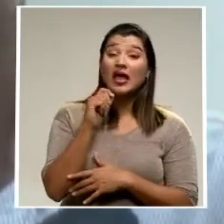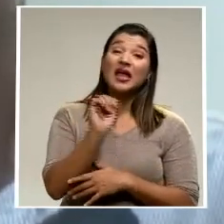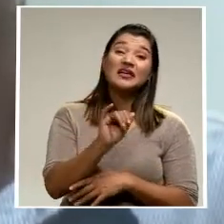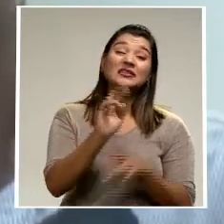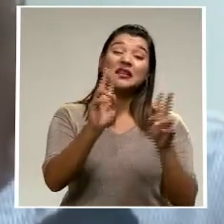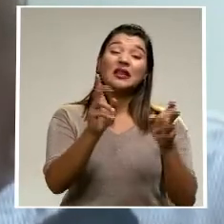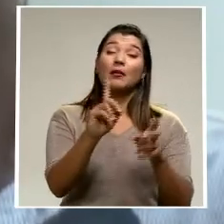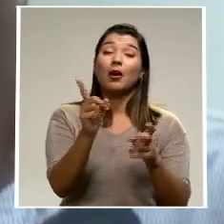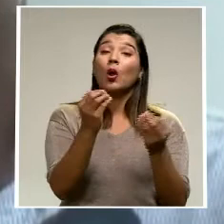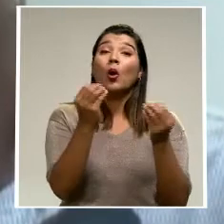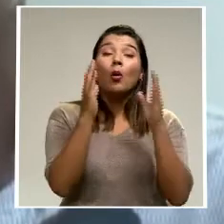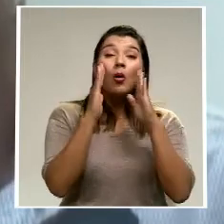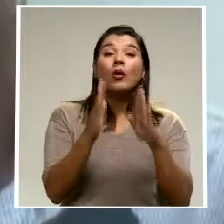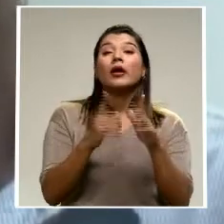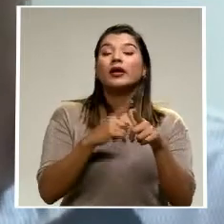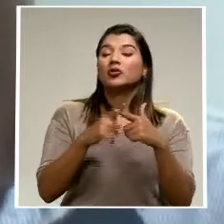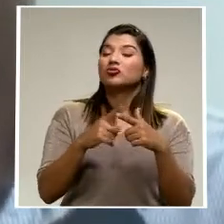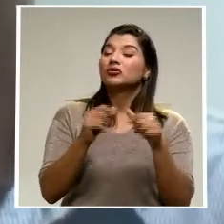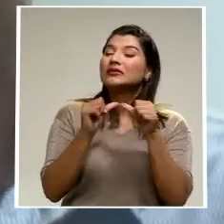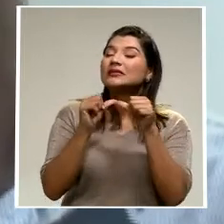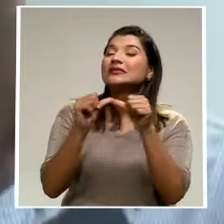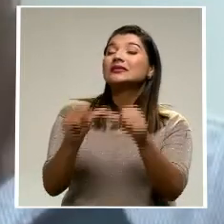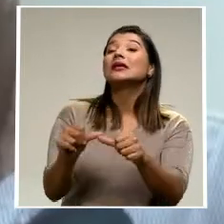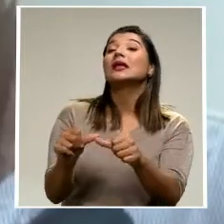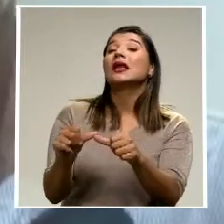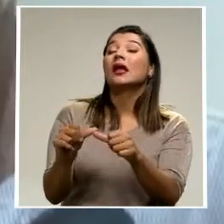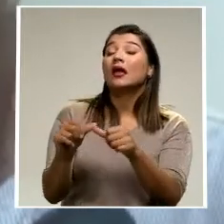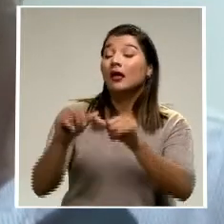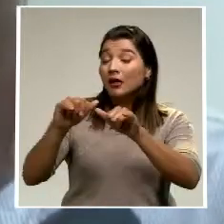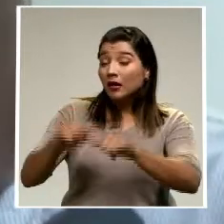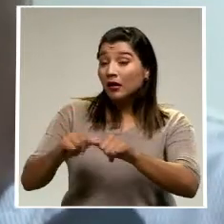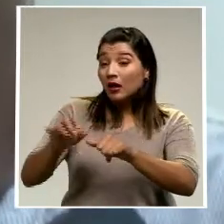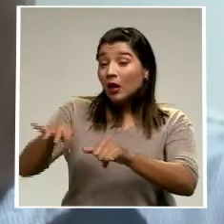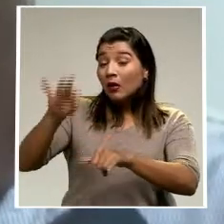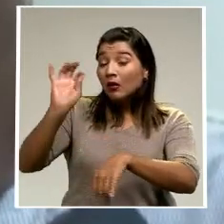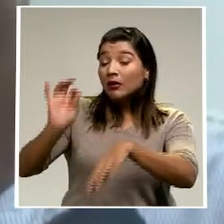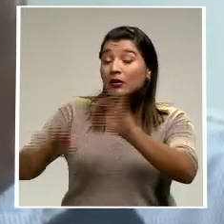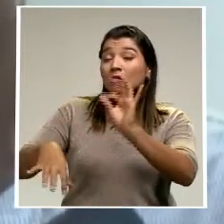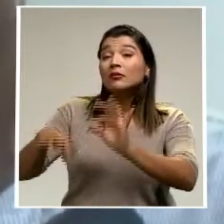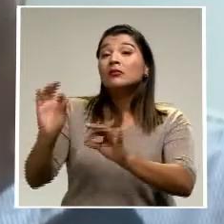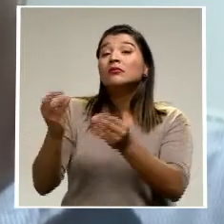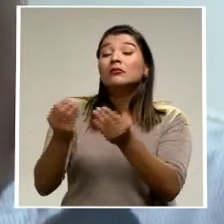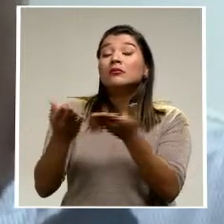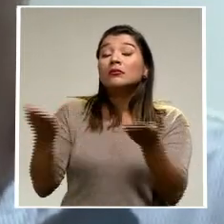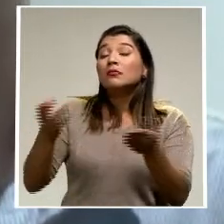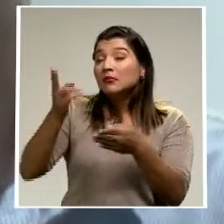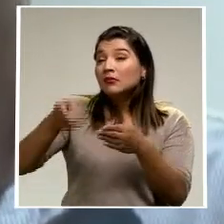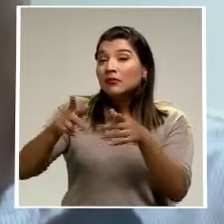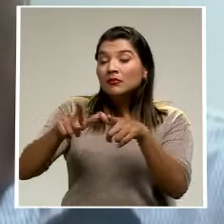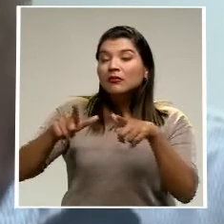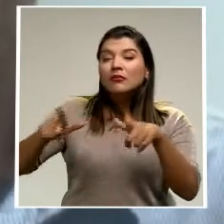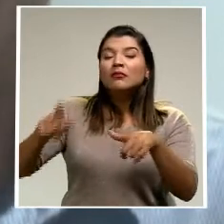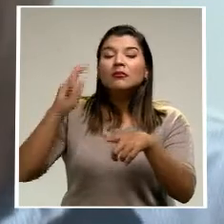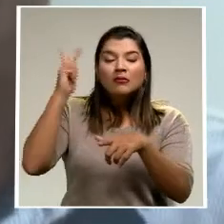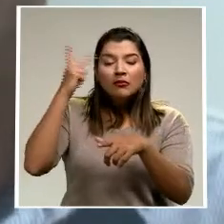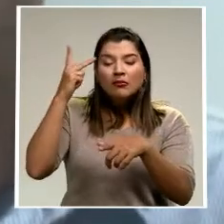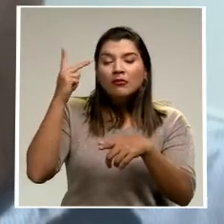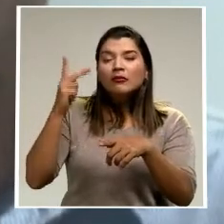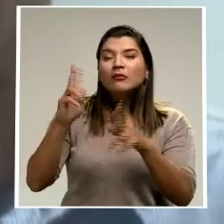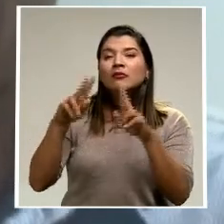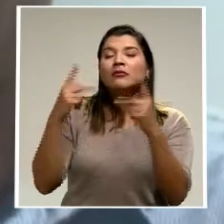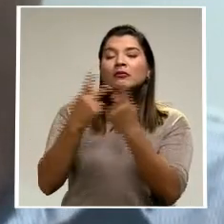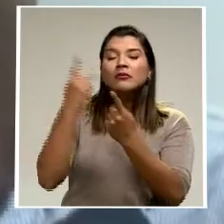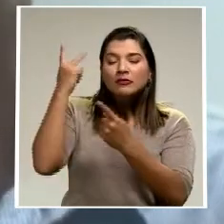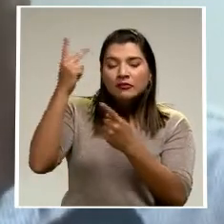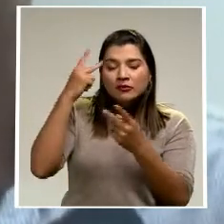mucho en las aguas en donde ya se encuentran partidos políticos de corte liberal tradicional, ¿verdad? No